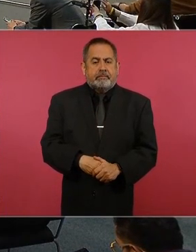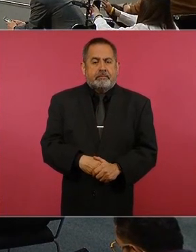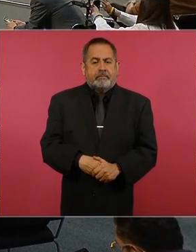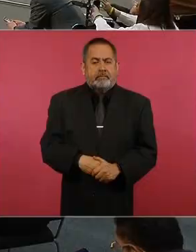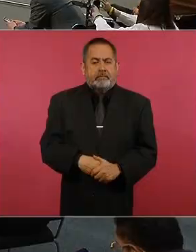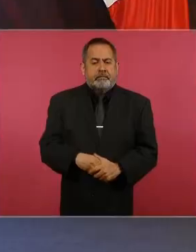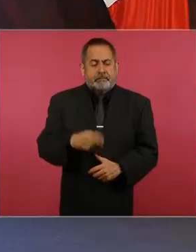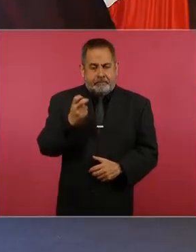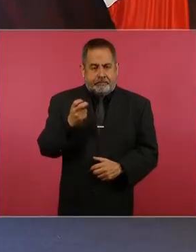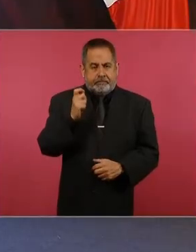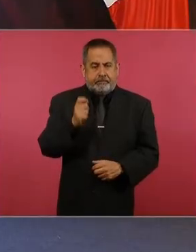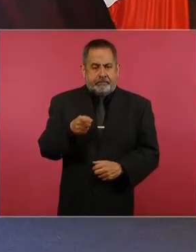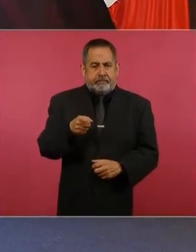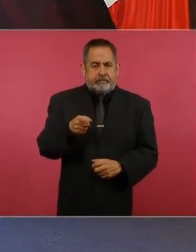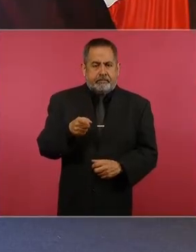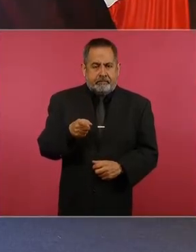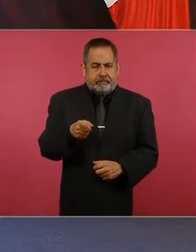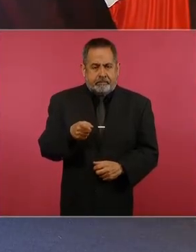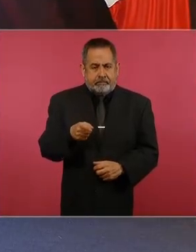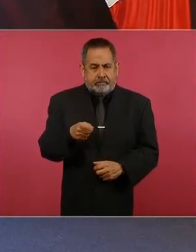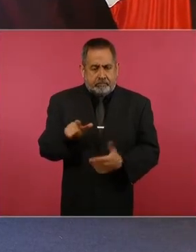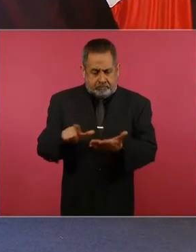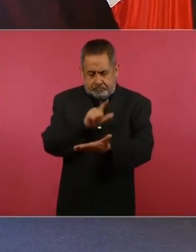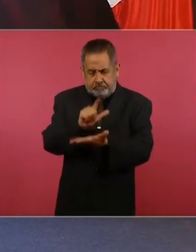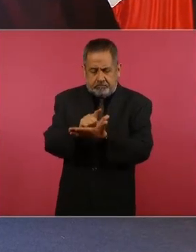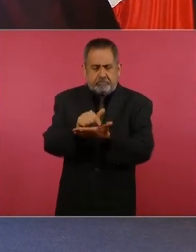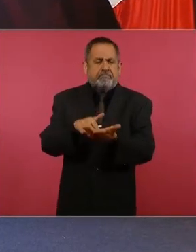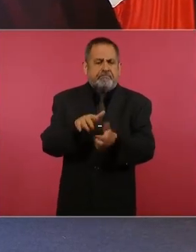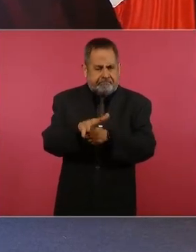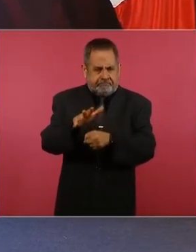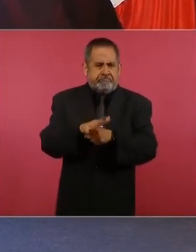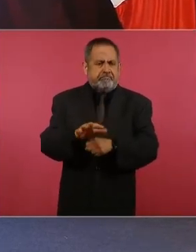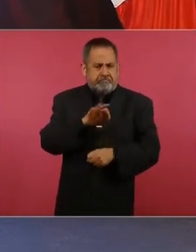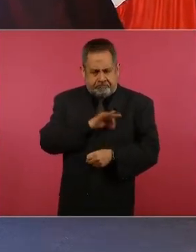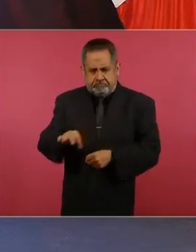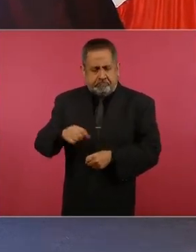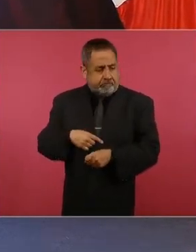Y esto no nos lo impide la ley.